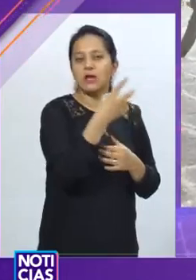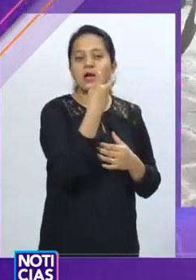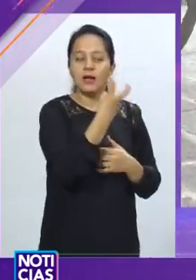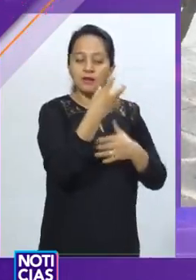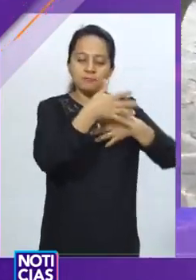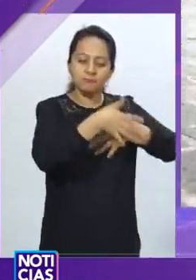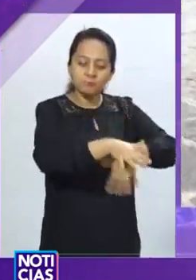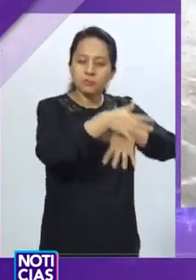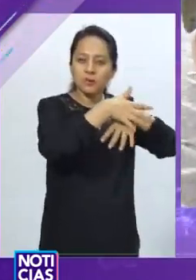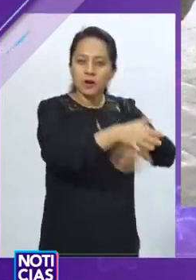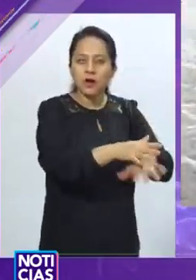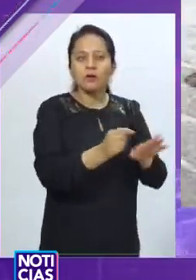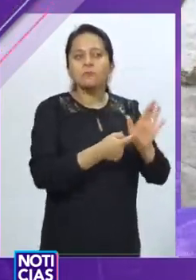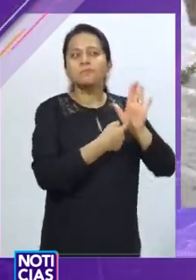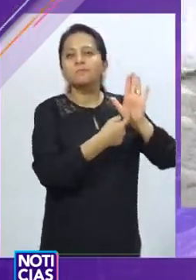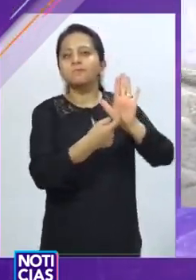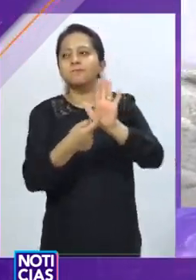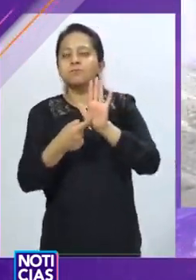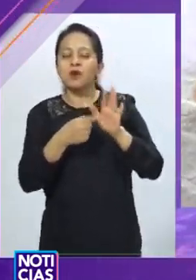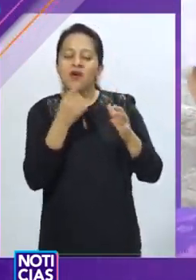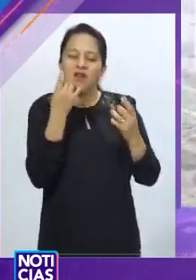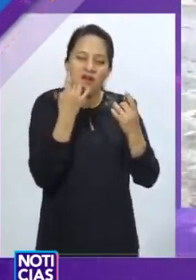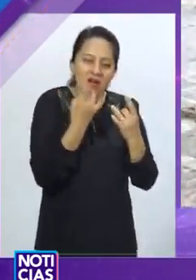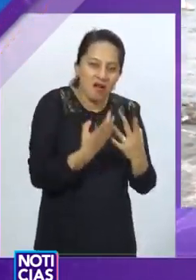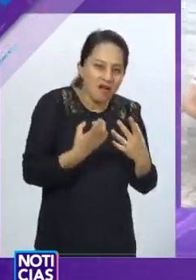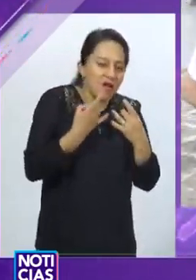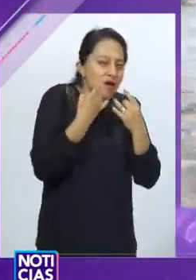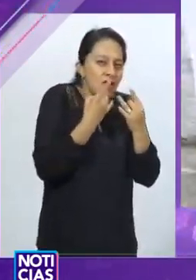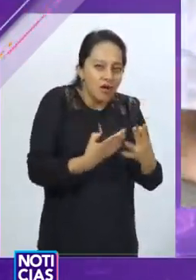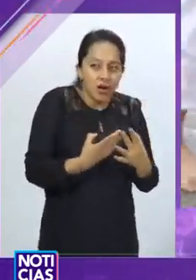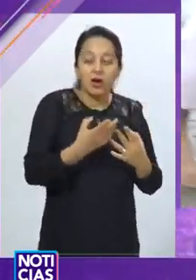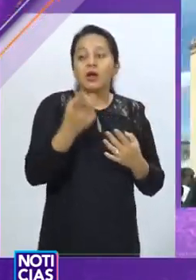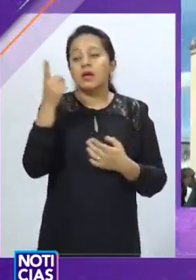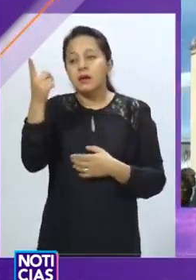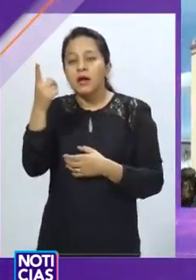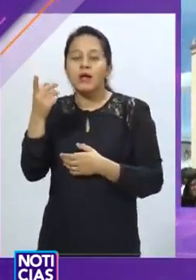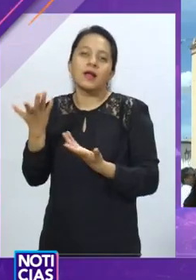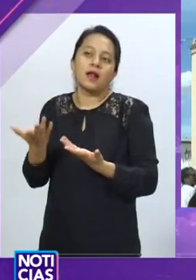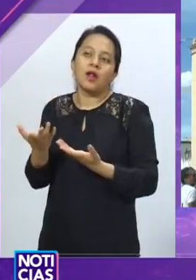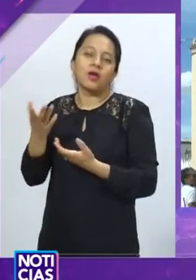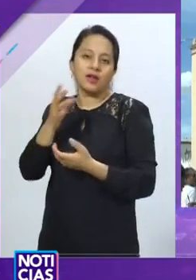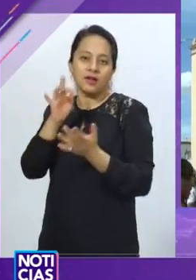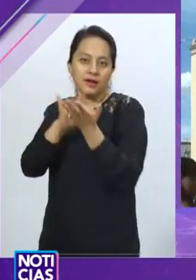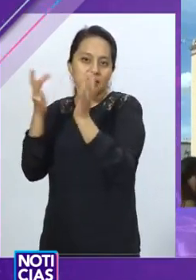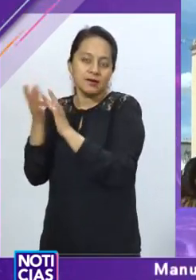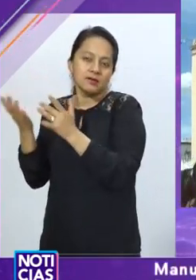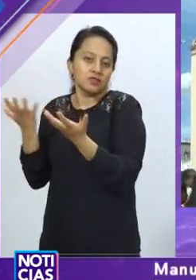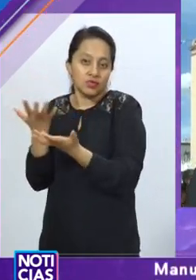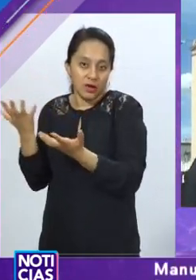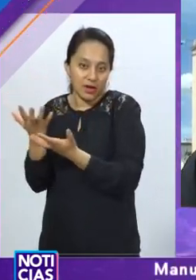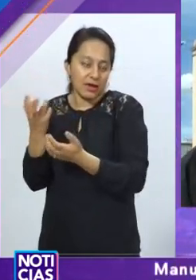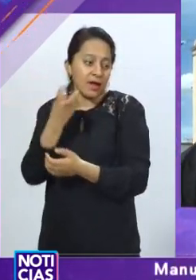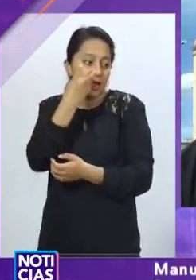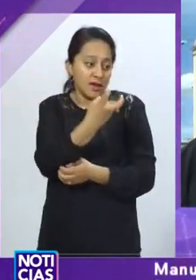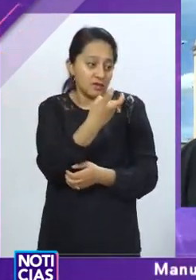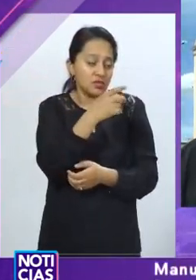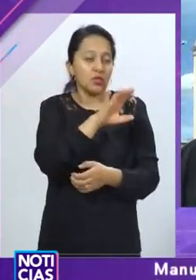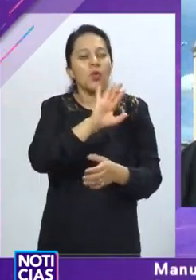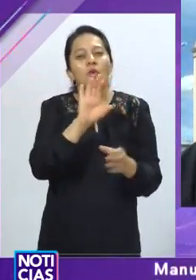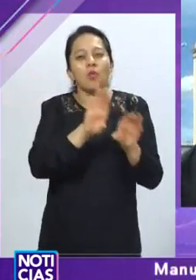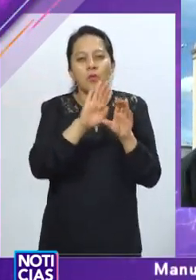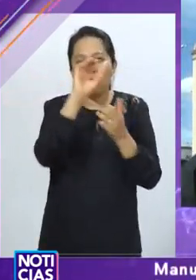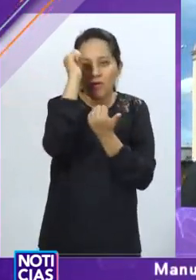por los hombres. Es un signo de arrepentimiento y de admiración por la pasión de Cristo. Las cadenas es un signo de penitencia. No todos los hermanos llevan